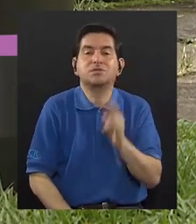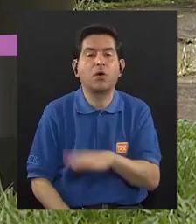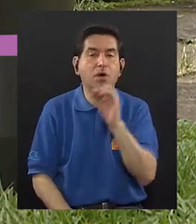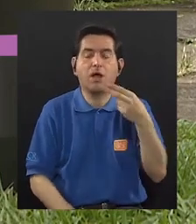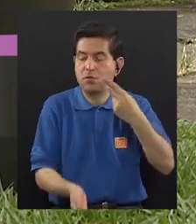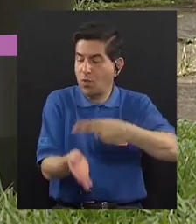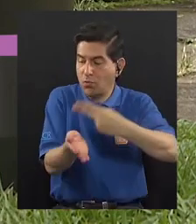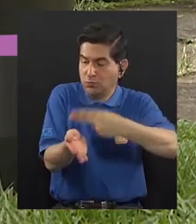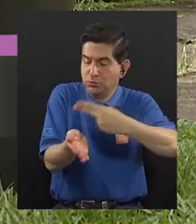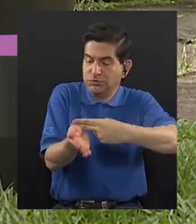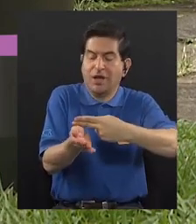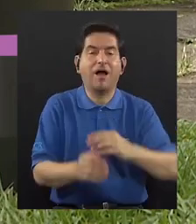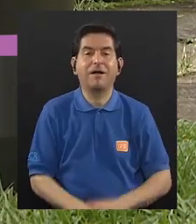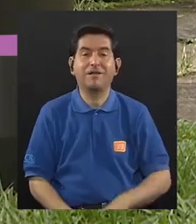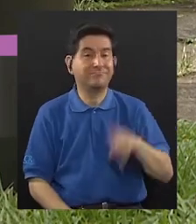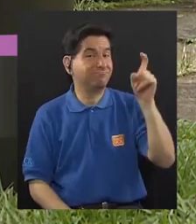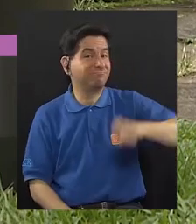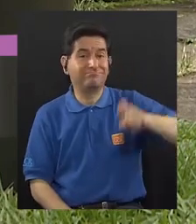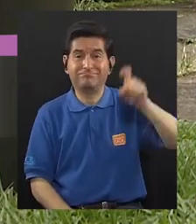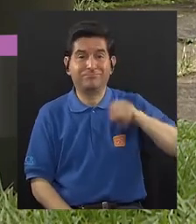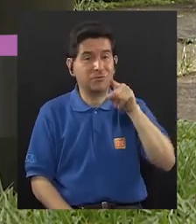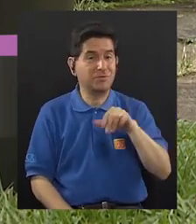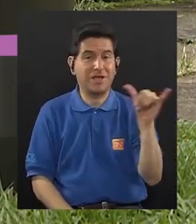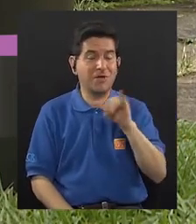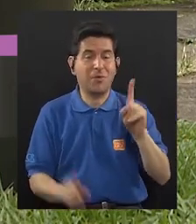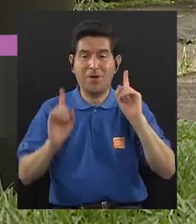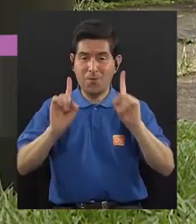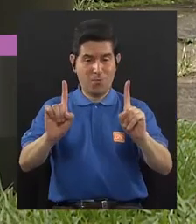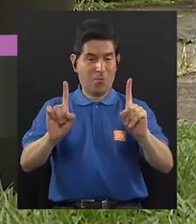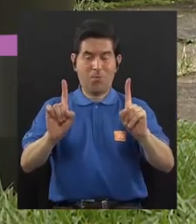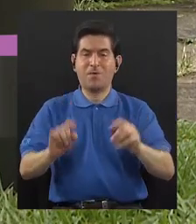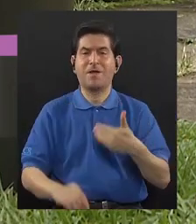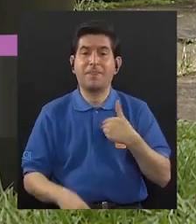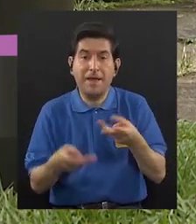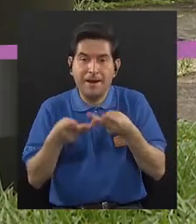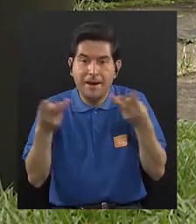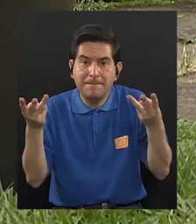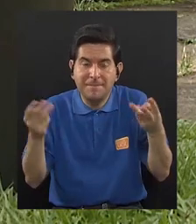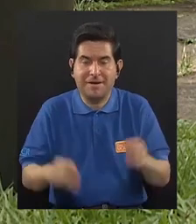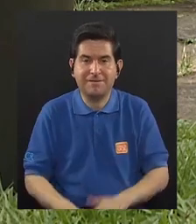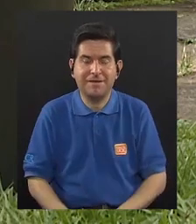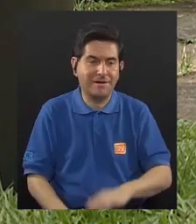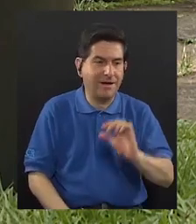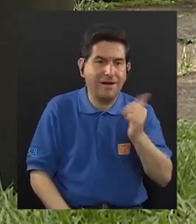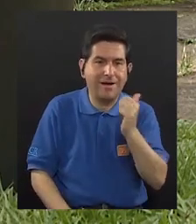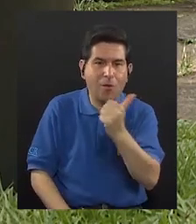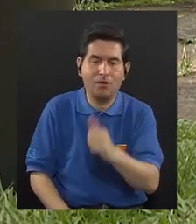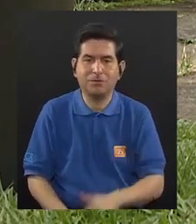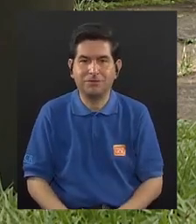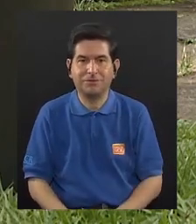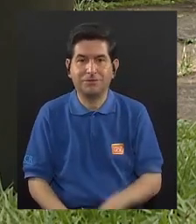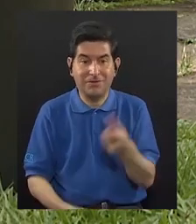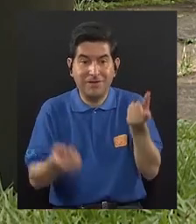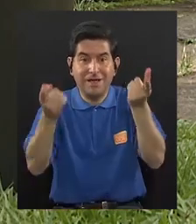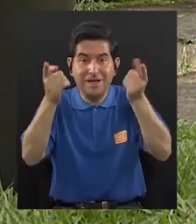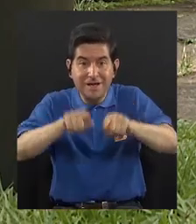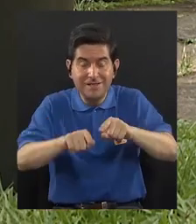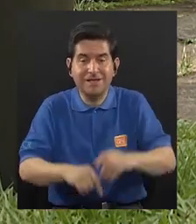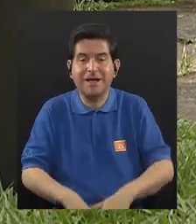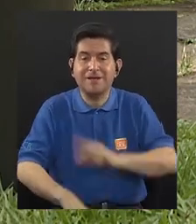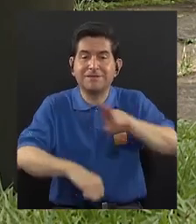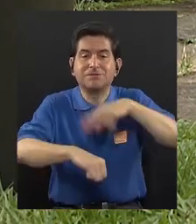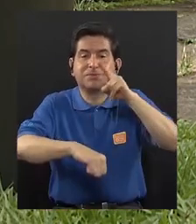restaurante o está en un hospital y no necesariamente están uno a uno sino que usted tiene material y lo más crítico es el material